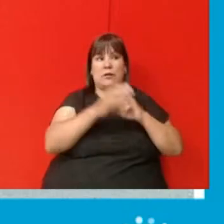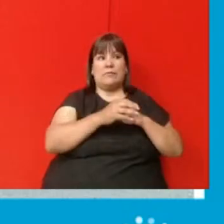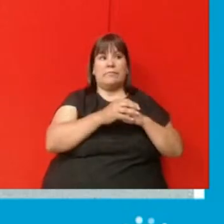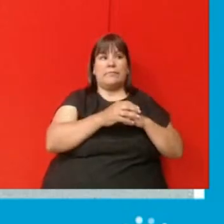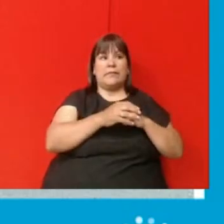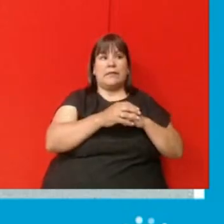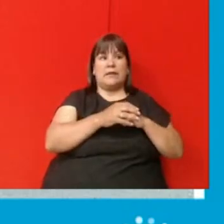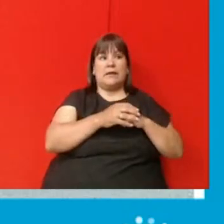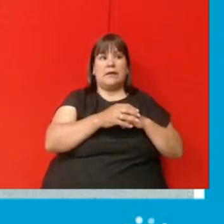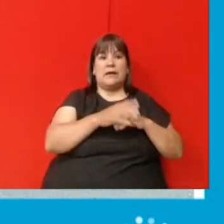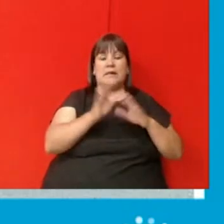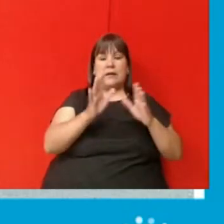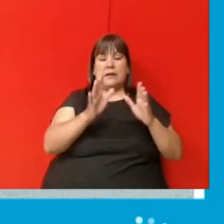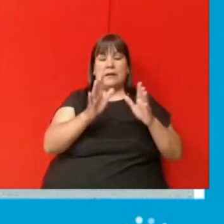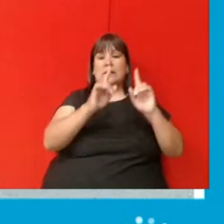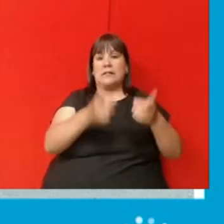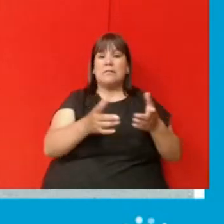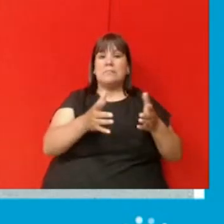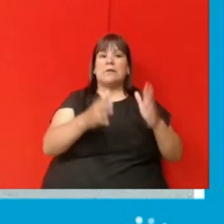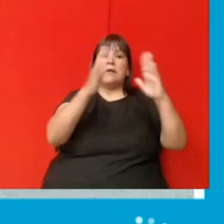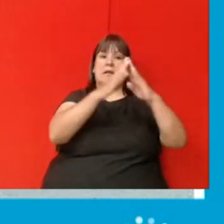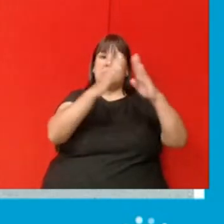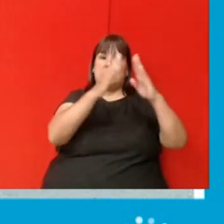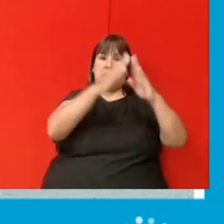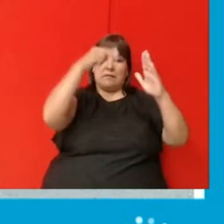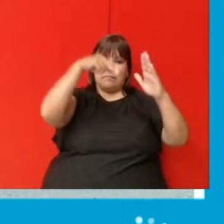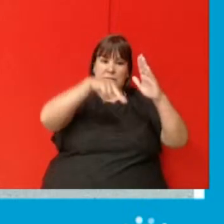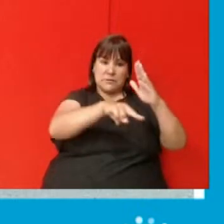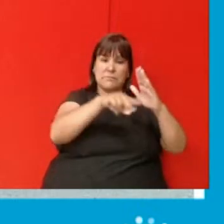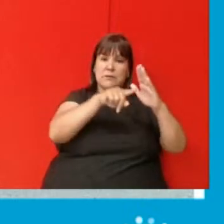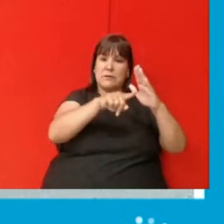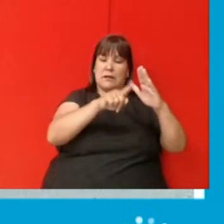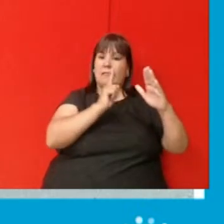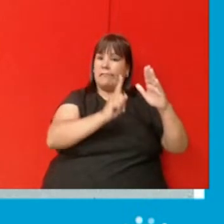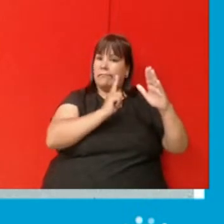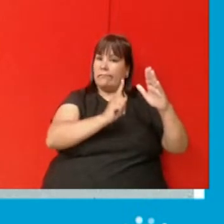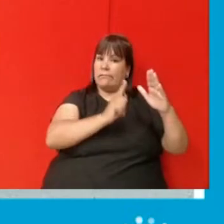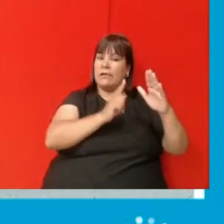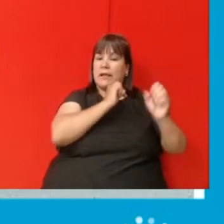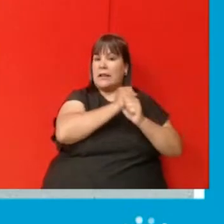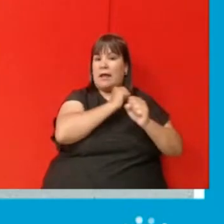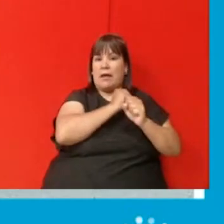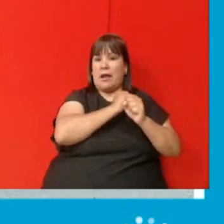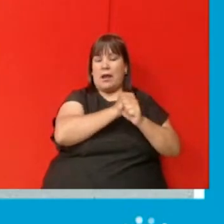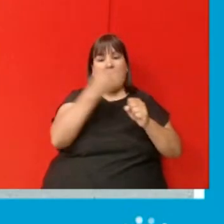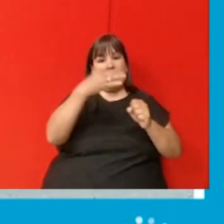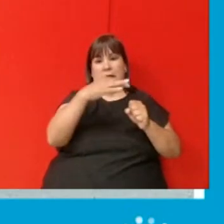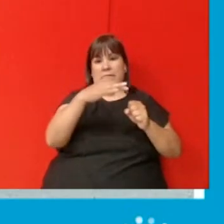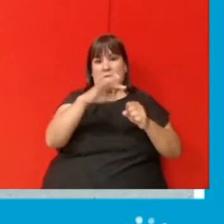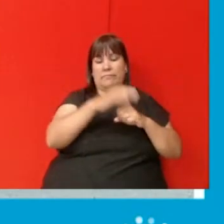Reitero que creo que hay que trabajar mucho en internación domiciliaria, poniendo a tono todas las